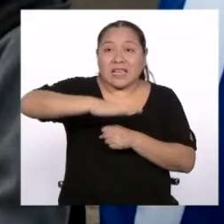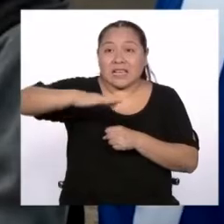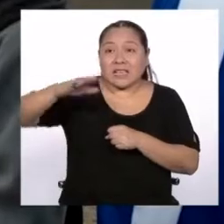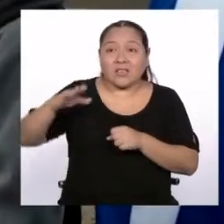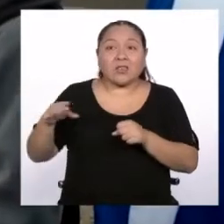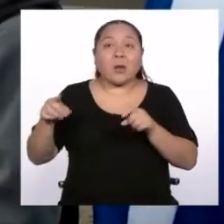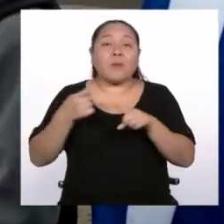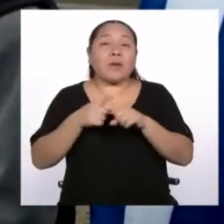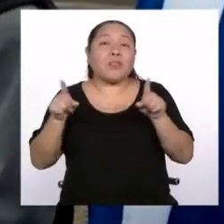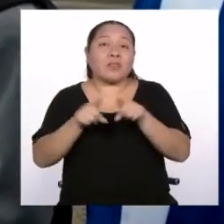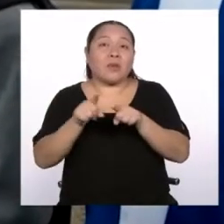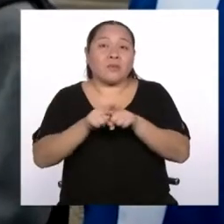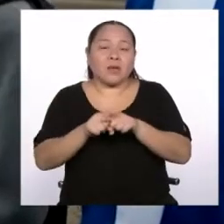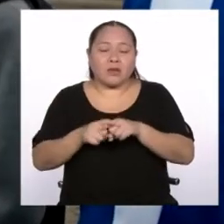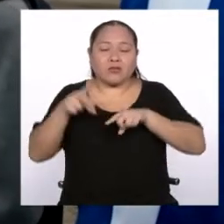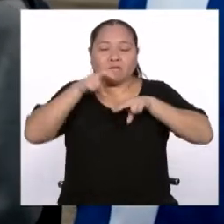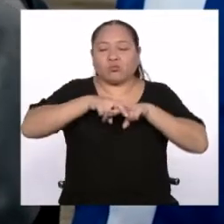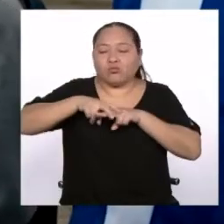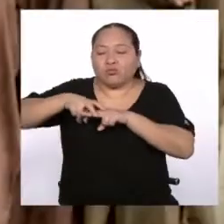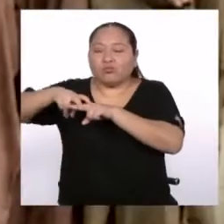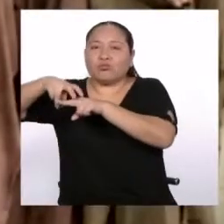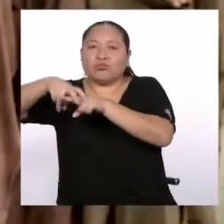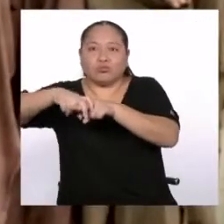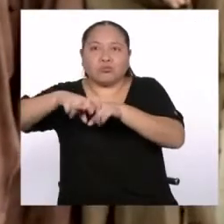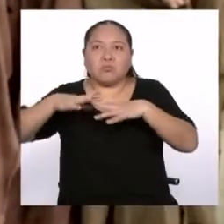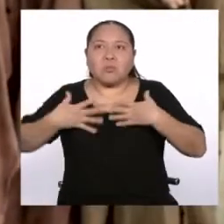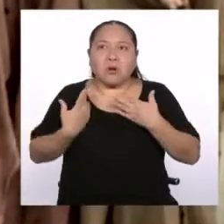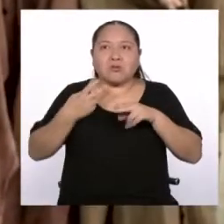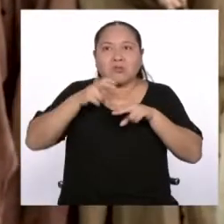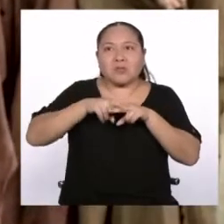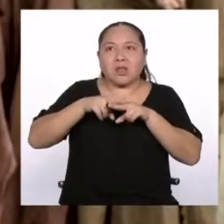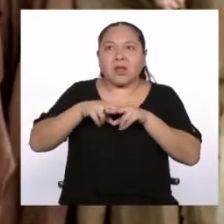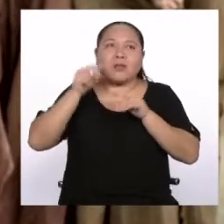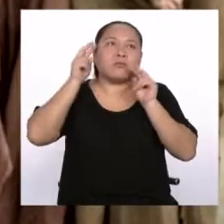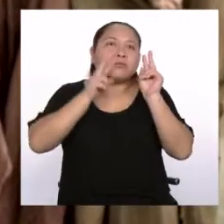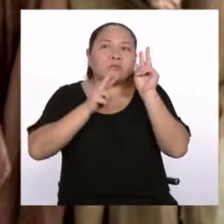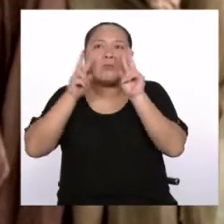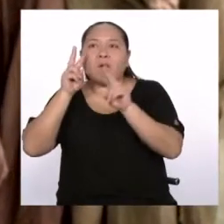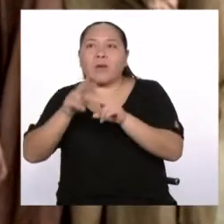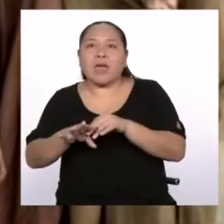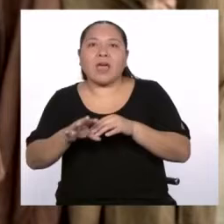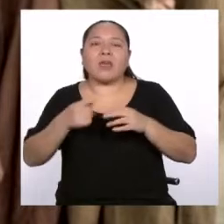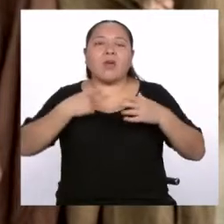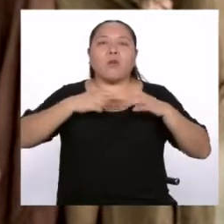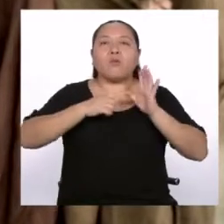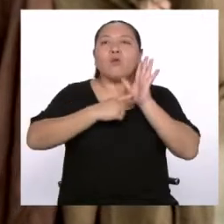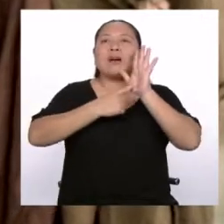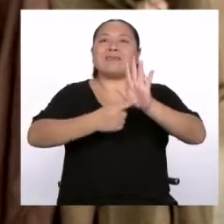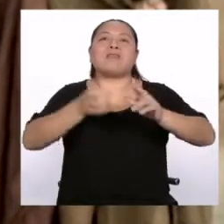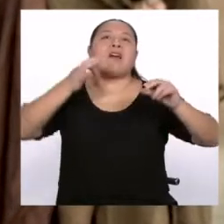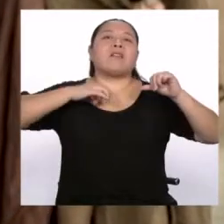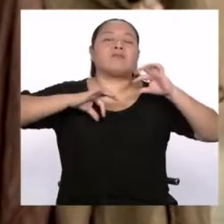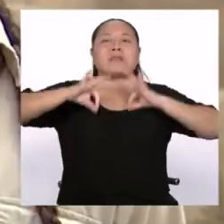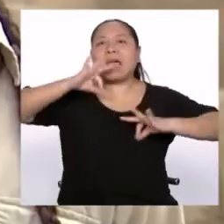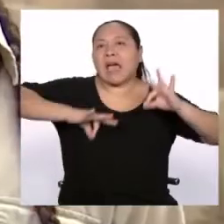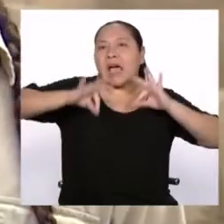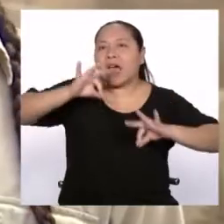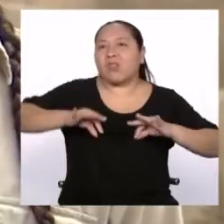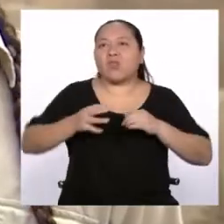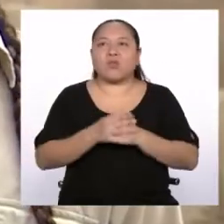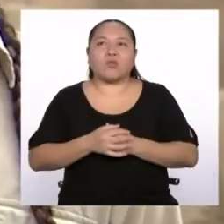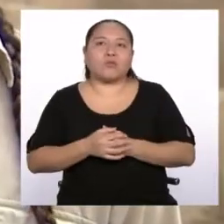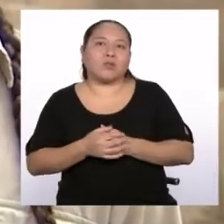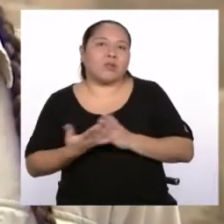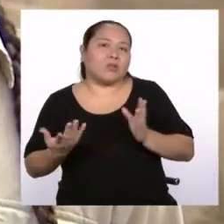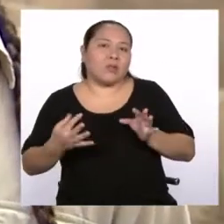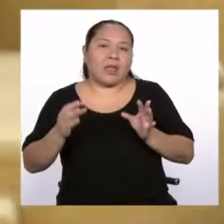sirve como una suerte de auditorio, ¿no? Por las características que tiene, también nos ha servido para temporadas de teatro, para funciones